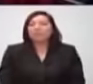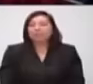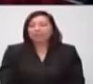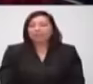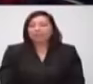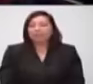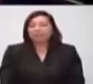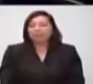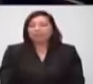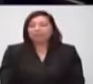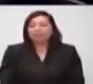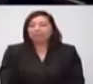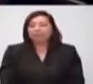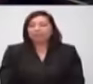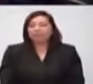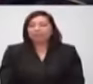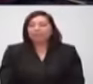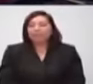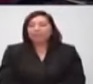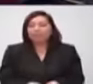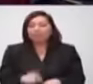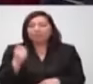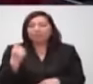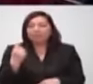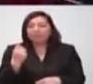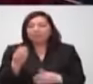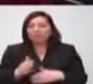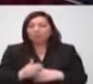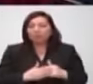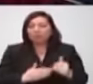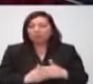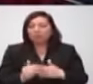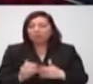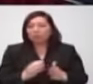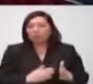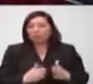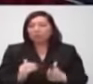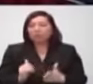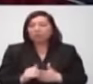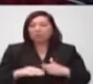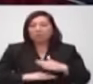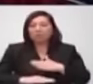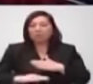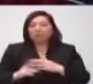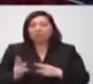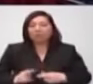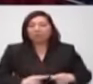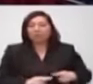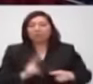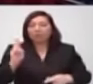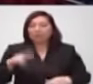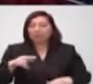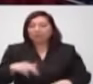Siguiente. La sección 2 también comprende la construcción del túnel de 1.8 kilómetros que va por debajo del río Rímac, tiene un nivel de avance